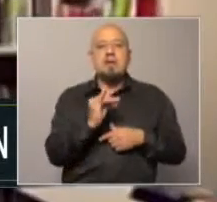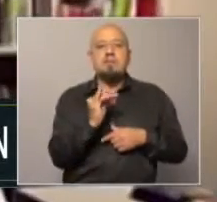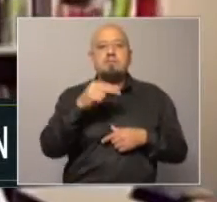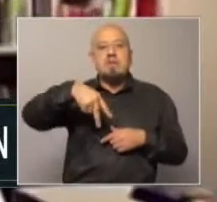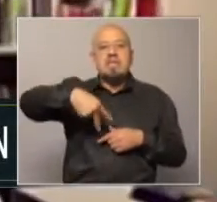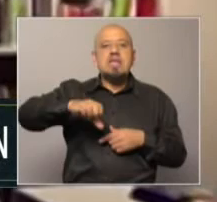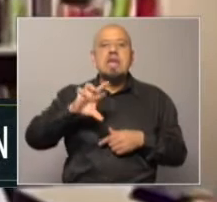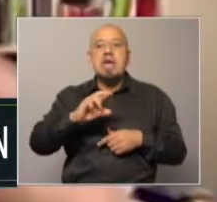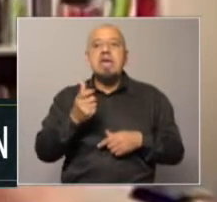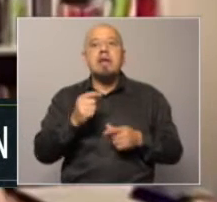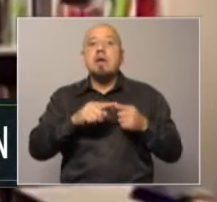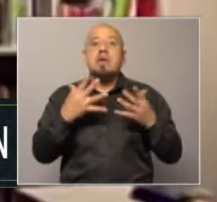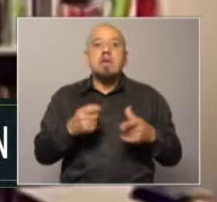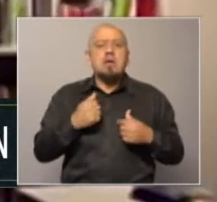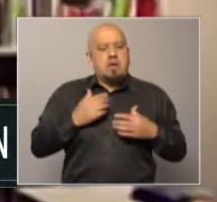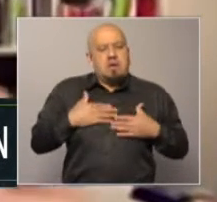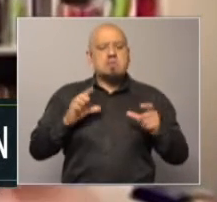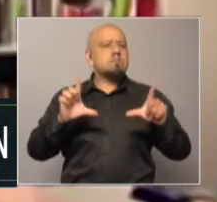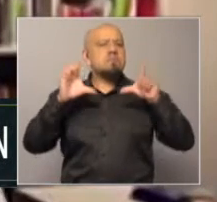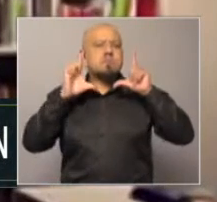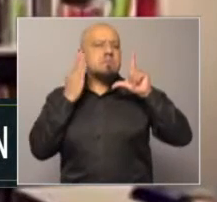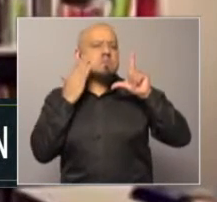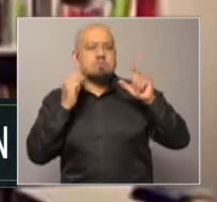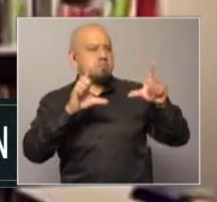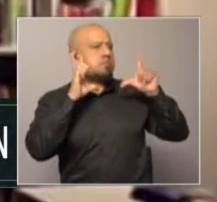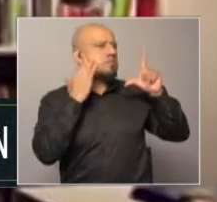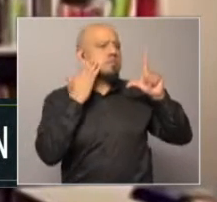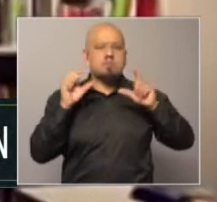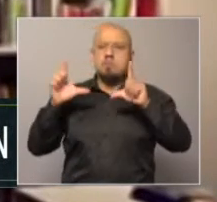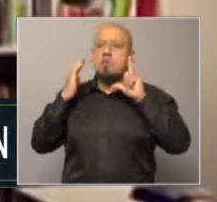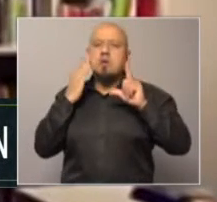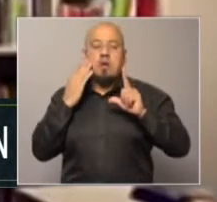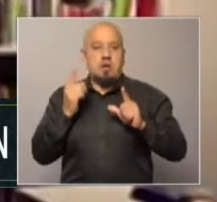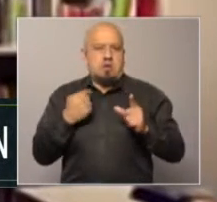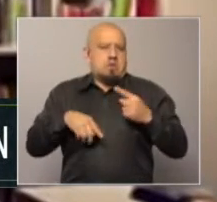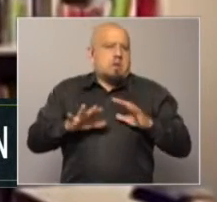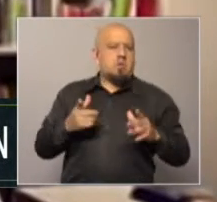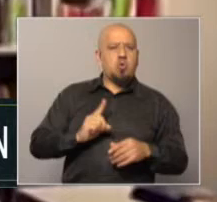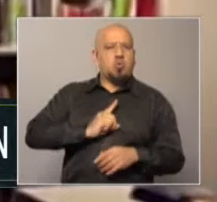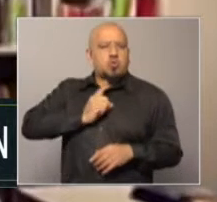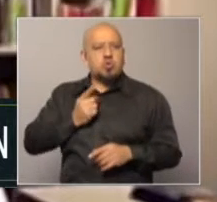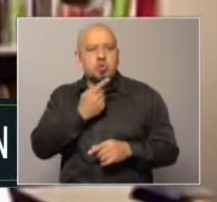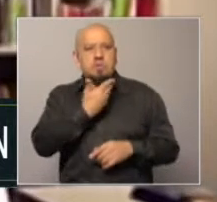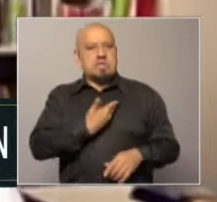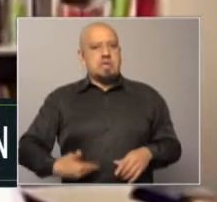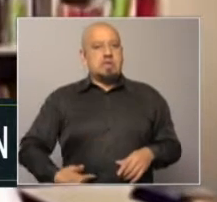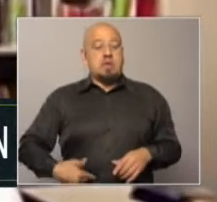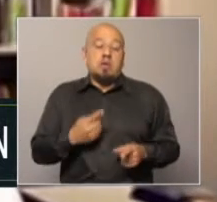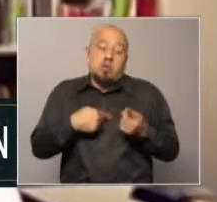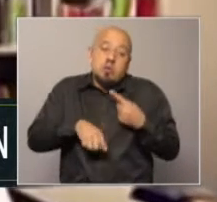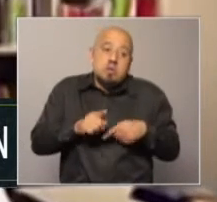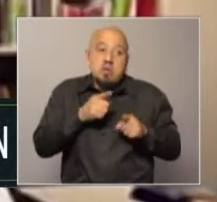interno. Es muy personalista, muy ambicioso. Yo creo que esto, él